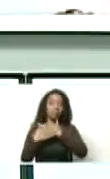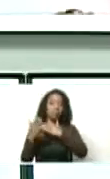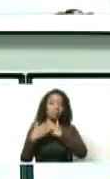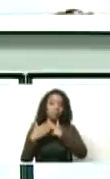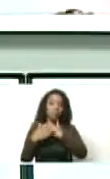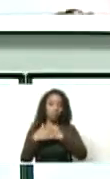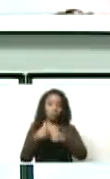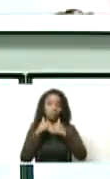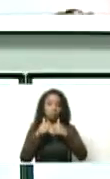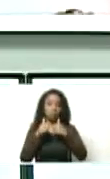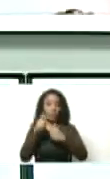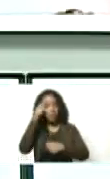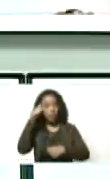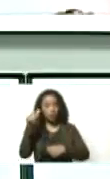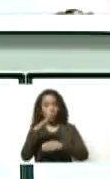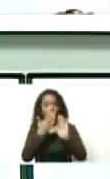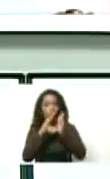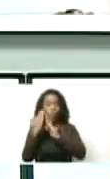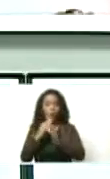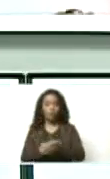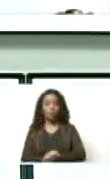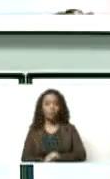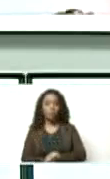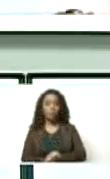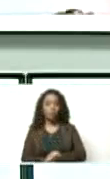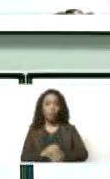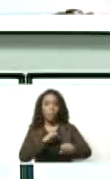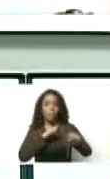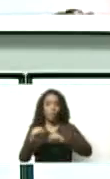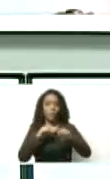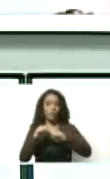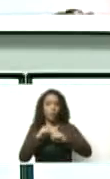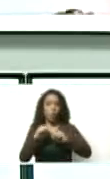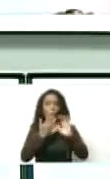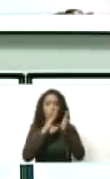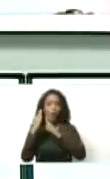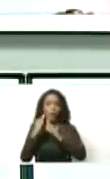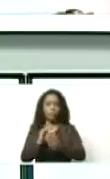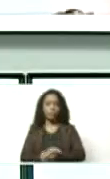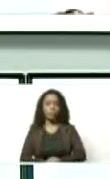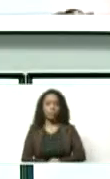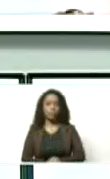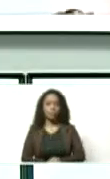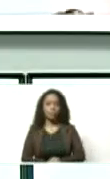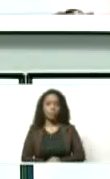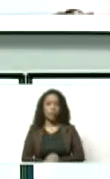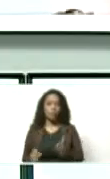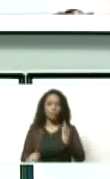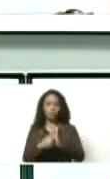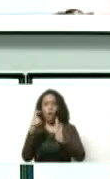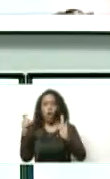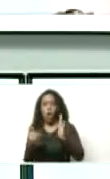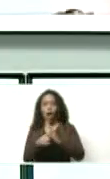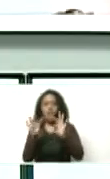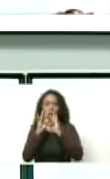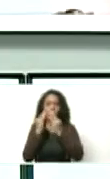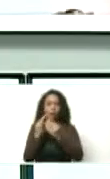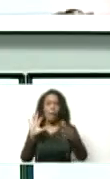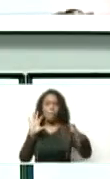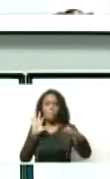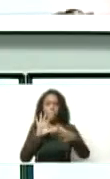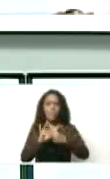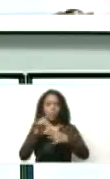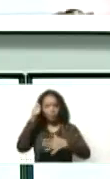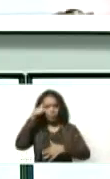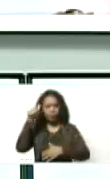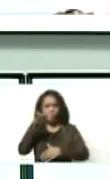Buenas noticias de las ciudades comunales, del movimiento comunal y comunero. Total de familias vinculadas a ciudades